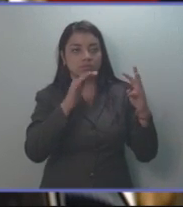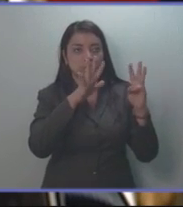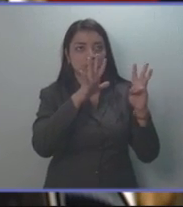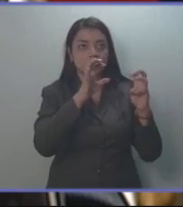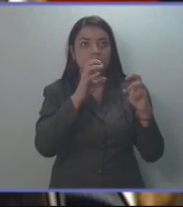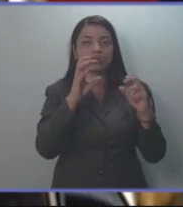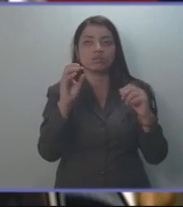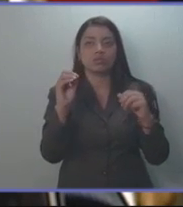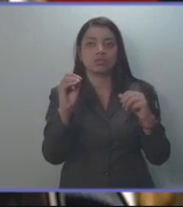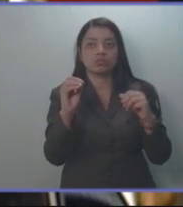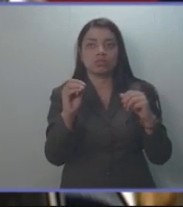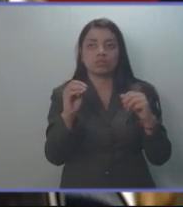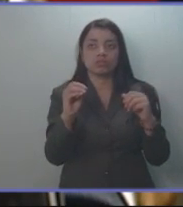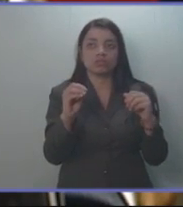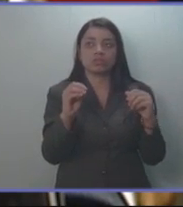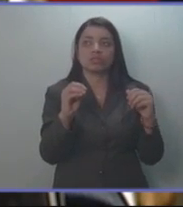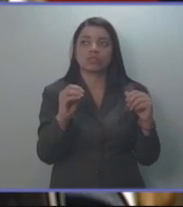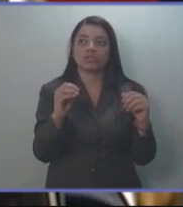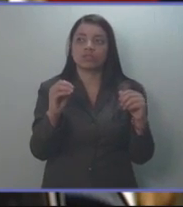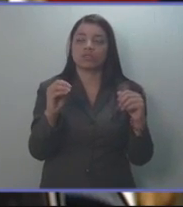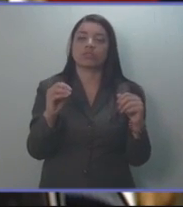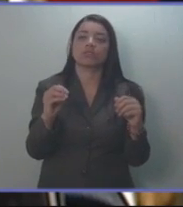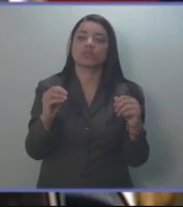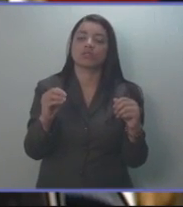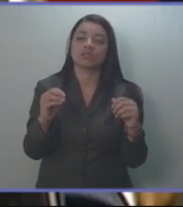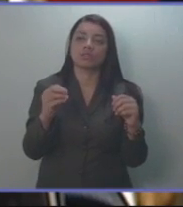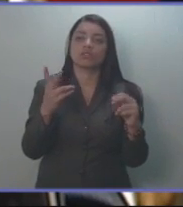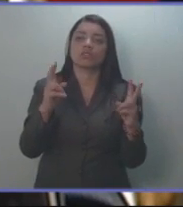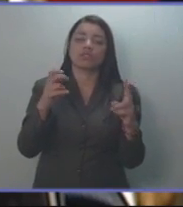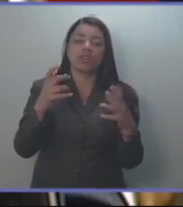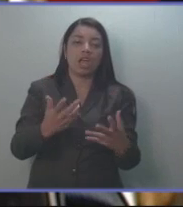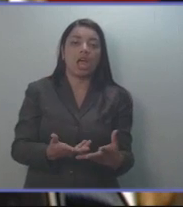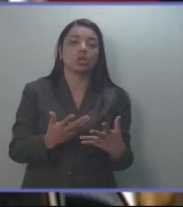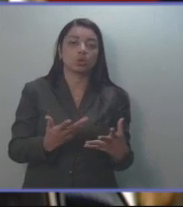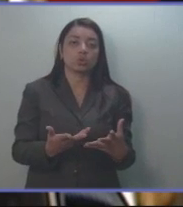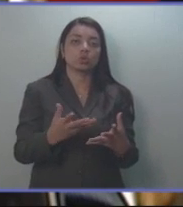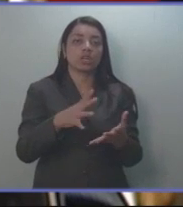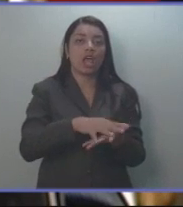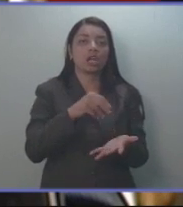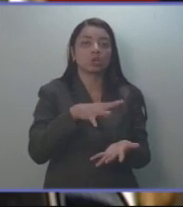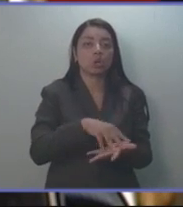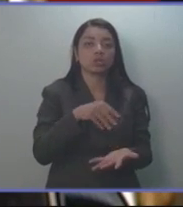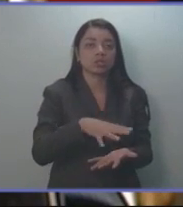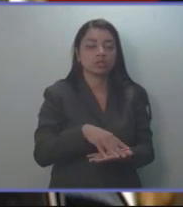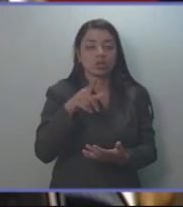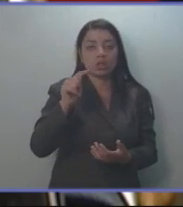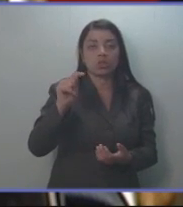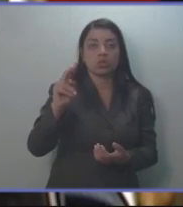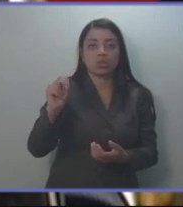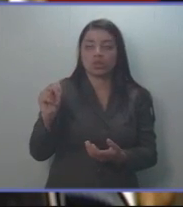800 toneladas métricas de arroz que, con buena voluntad,